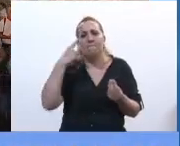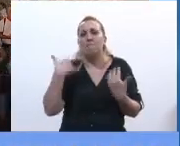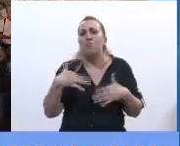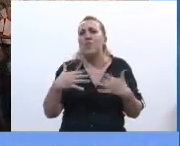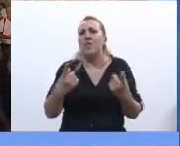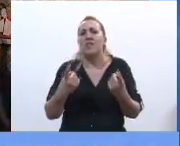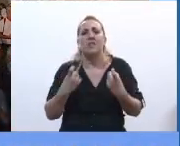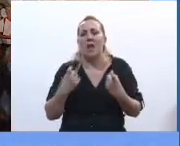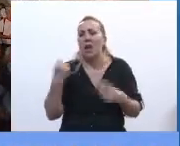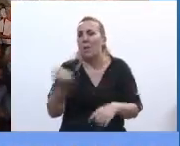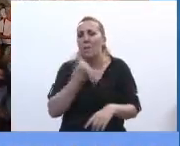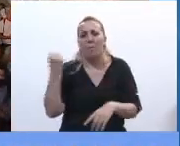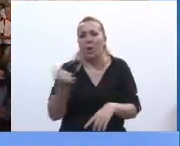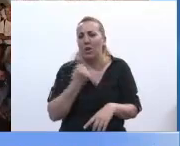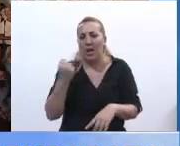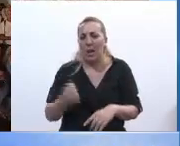imprescindible